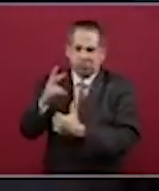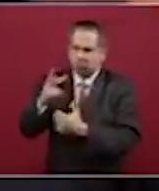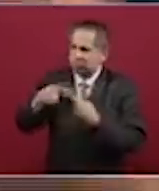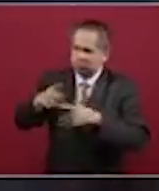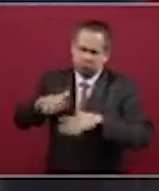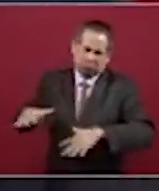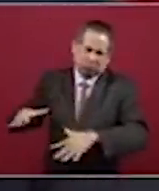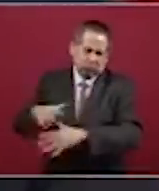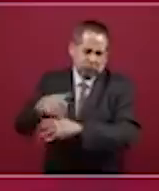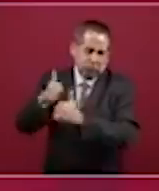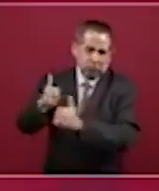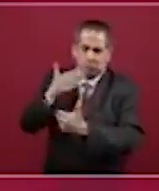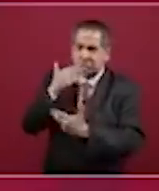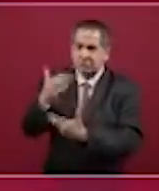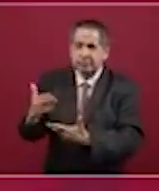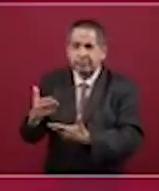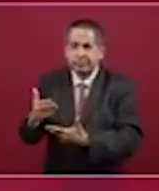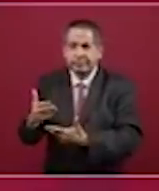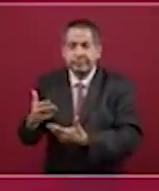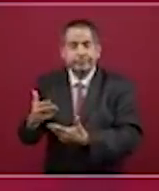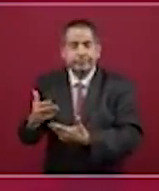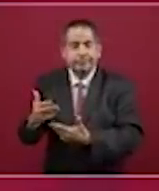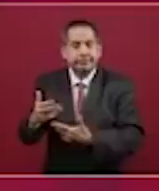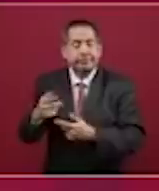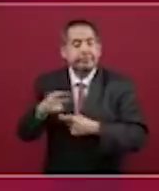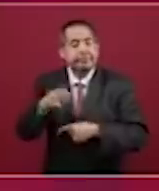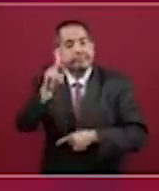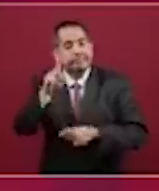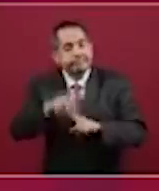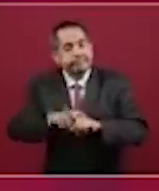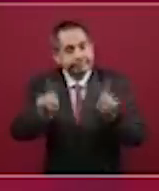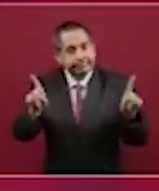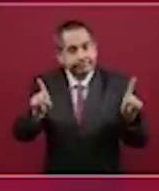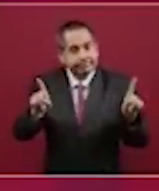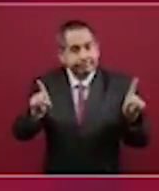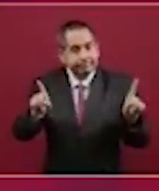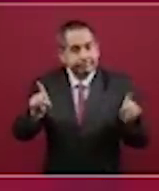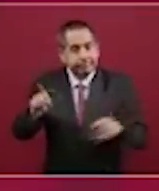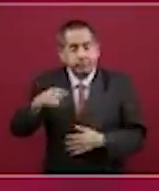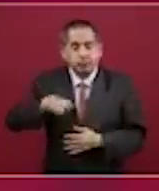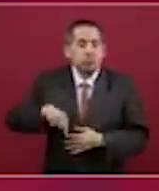gran nación, un gran pueblo. Pero nosotros,